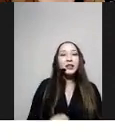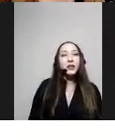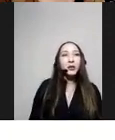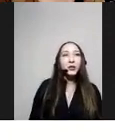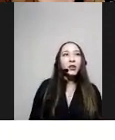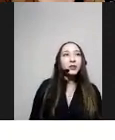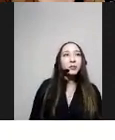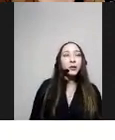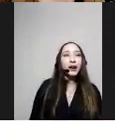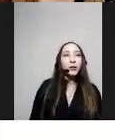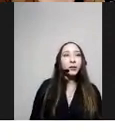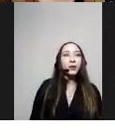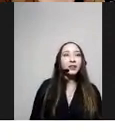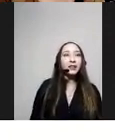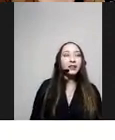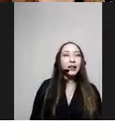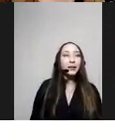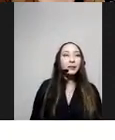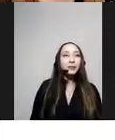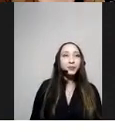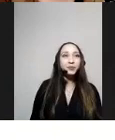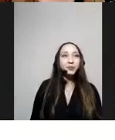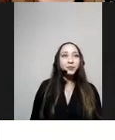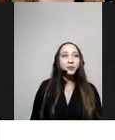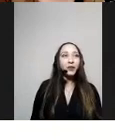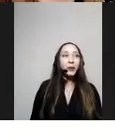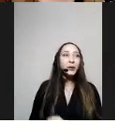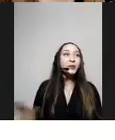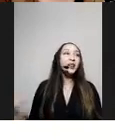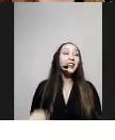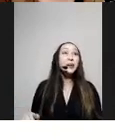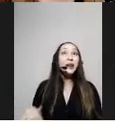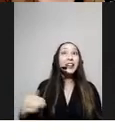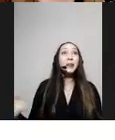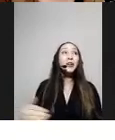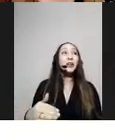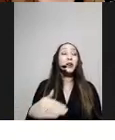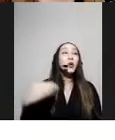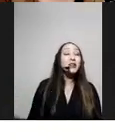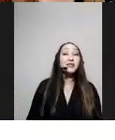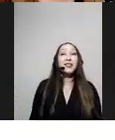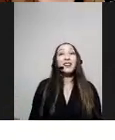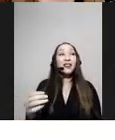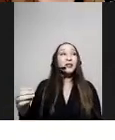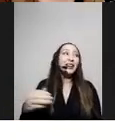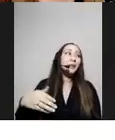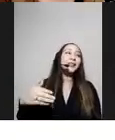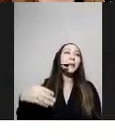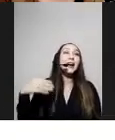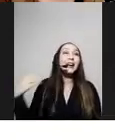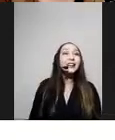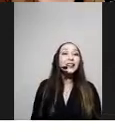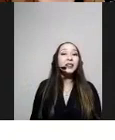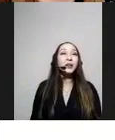sí, Rocío, si puedes ayudarme con la siguiente lámina. Bueno, Nada más y nada menos que Google, que es una de las empresas